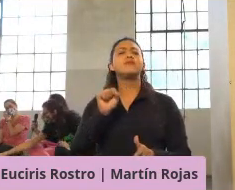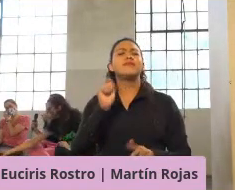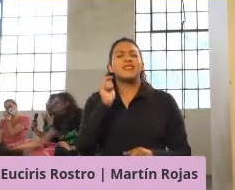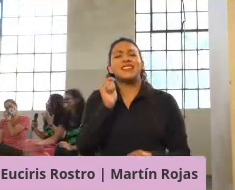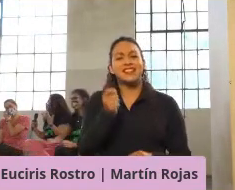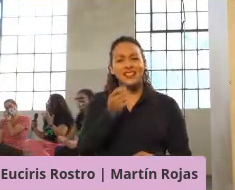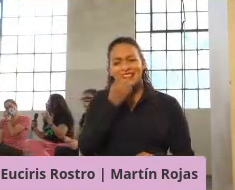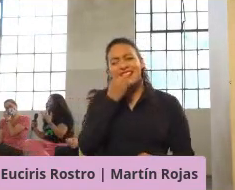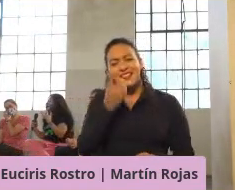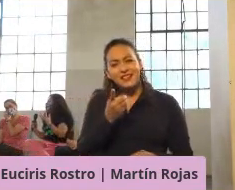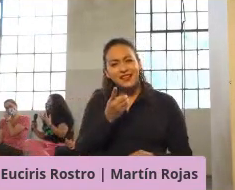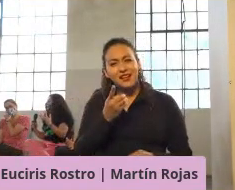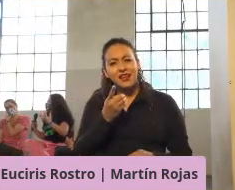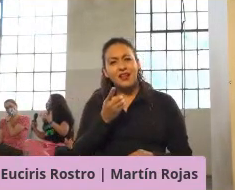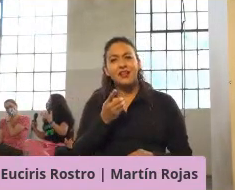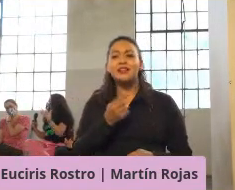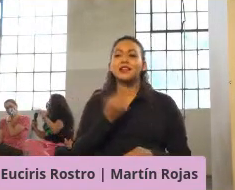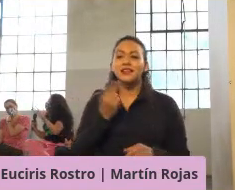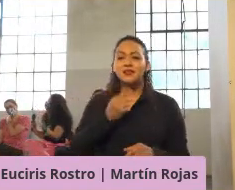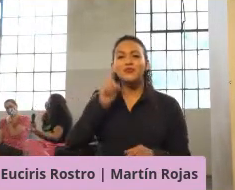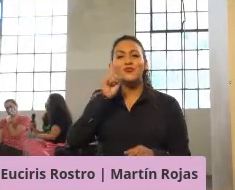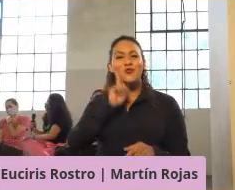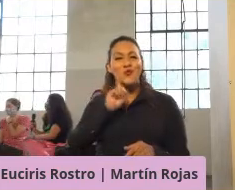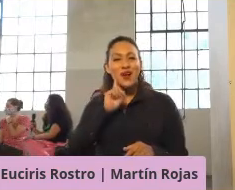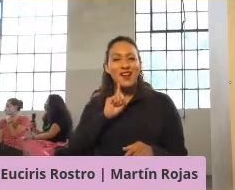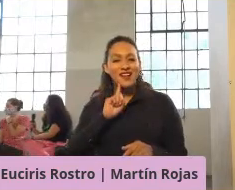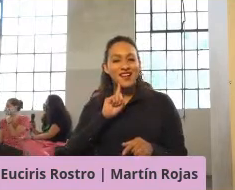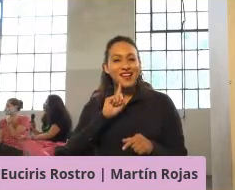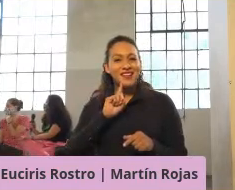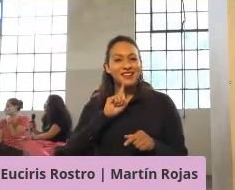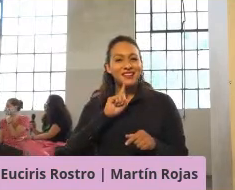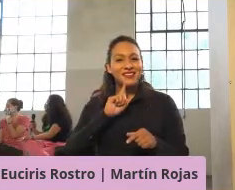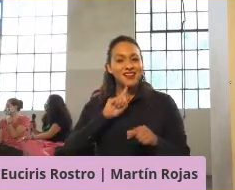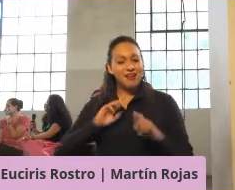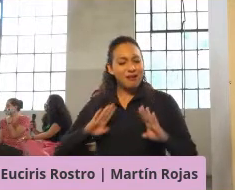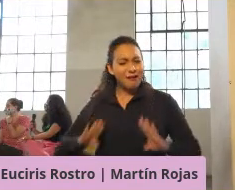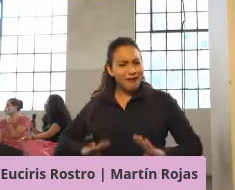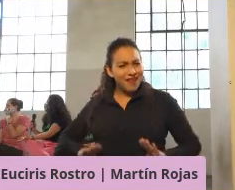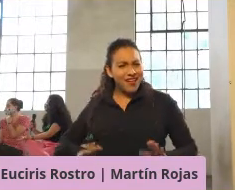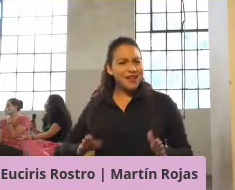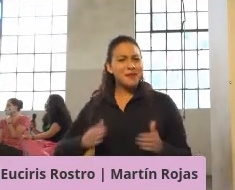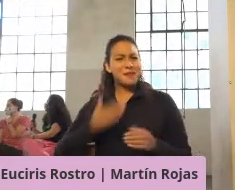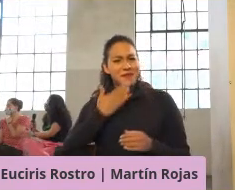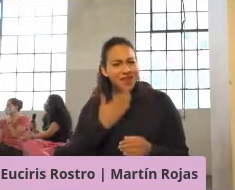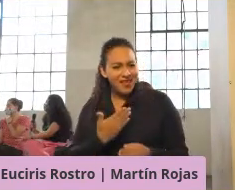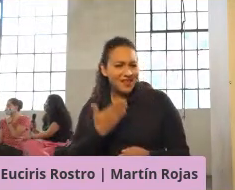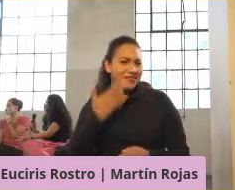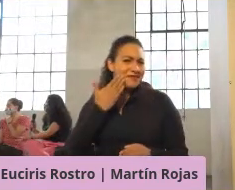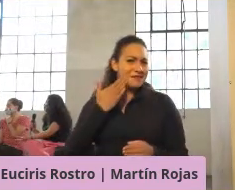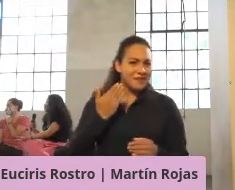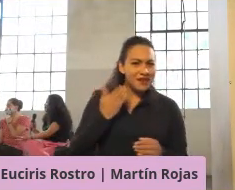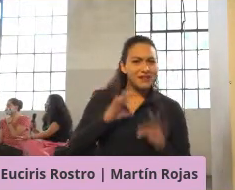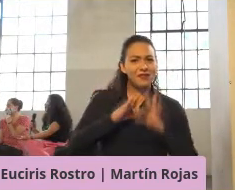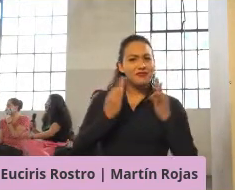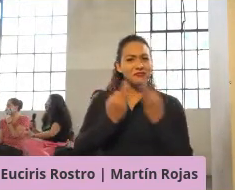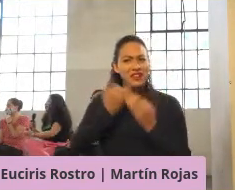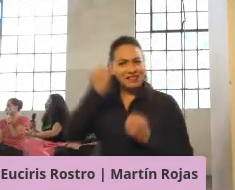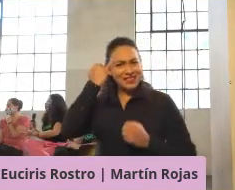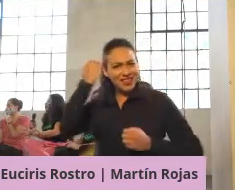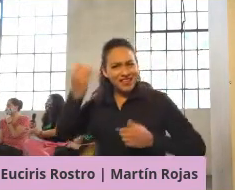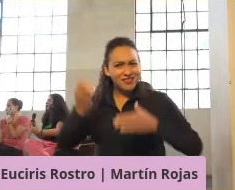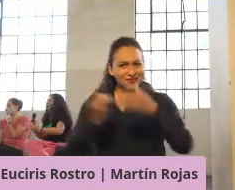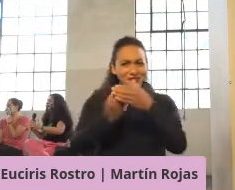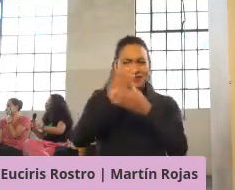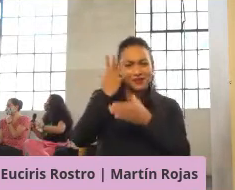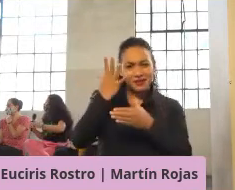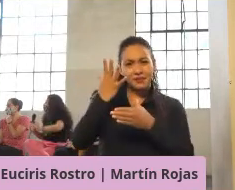conservando este humor, o cómo, no sé cómo decirlo, o sea, o cómo encontrar esta manera como creativa de seguir, porque